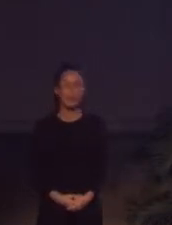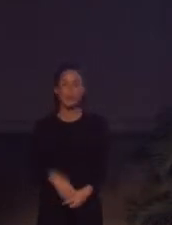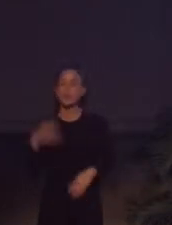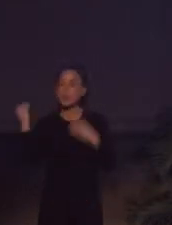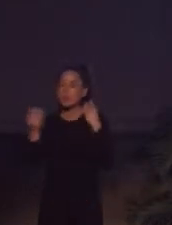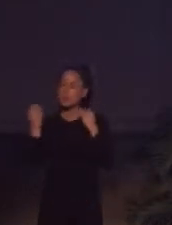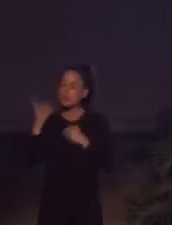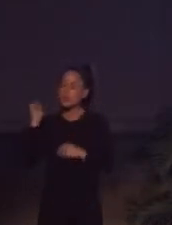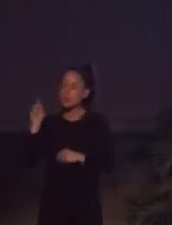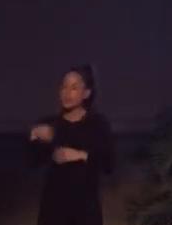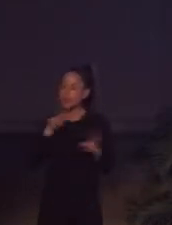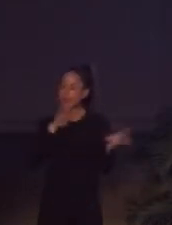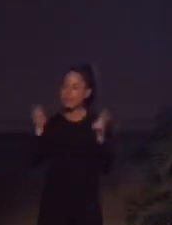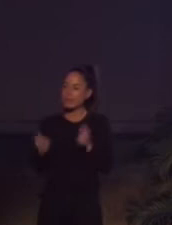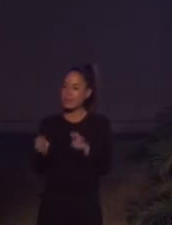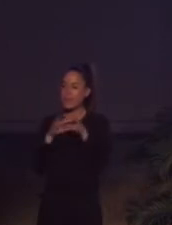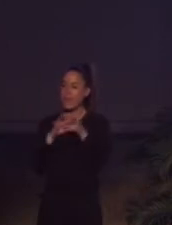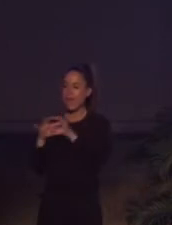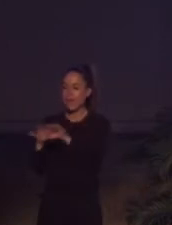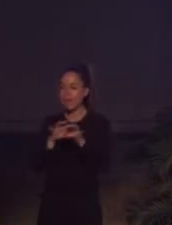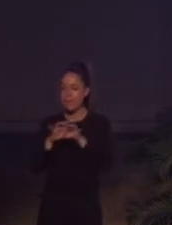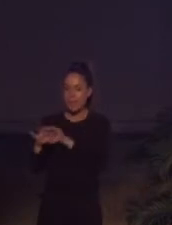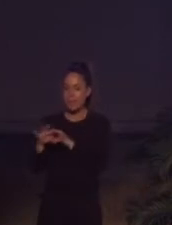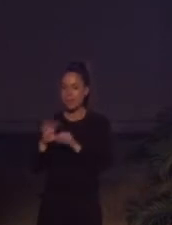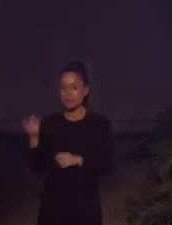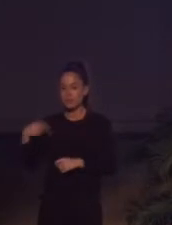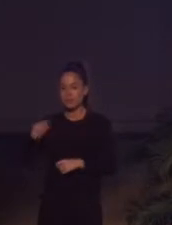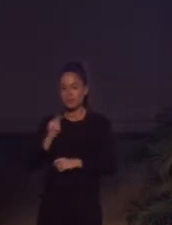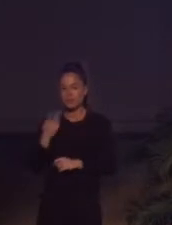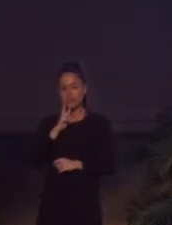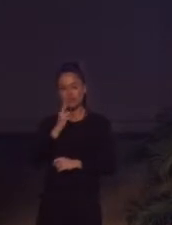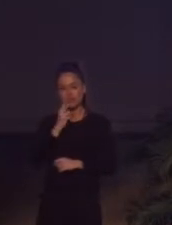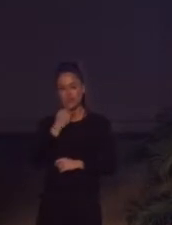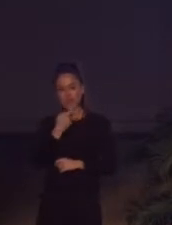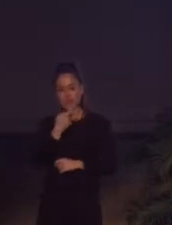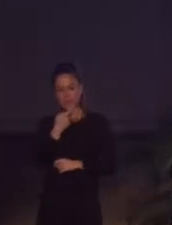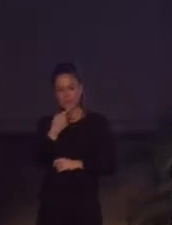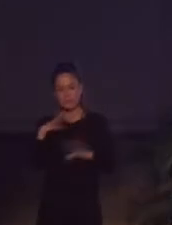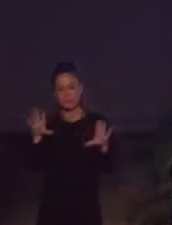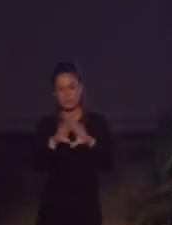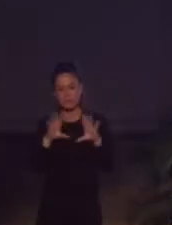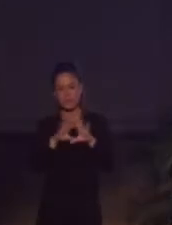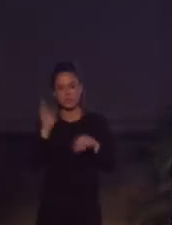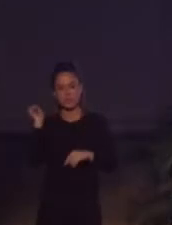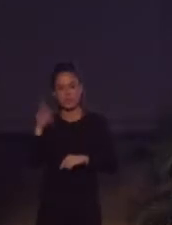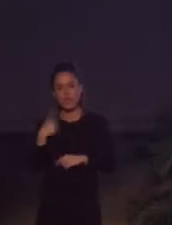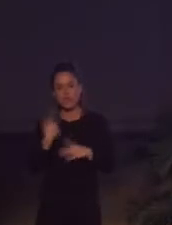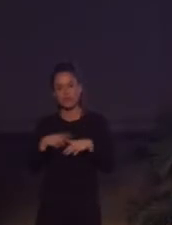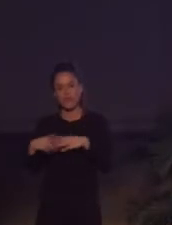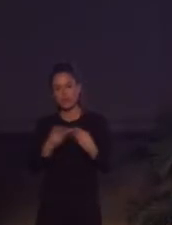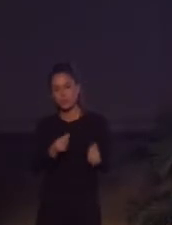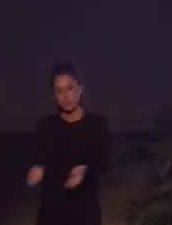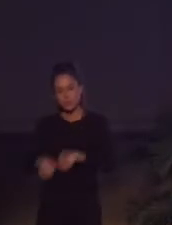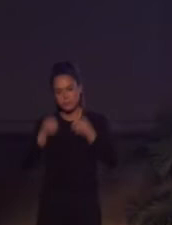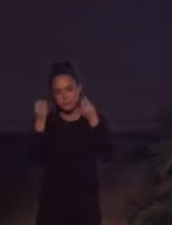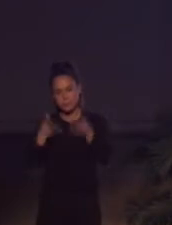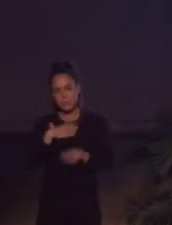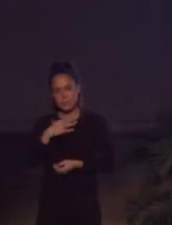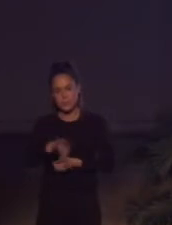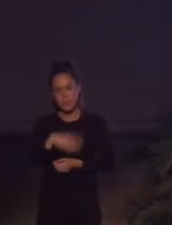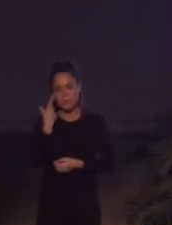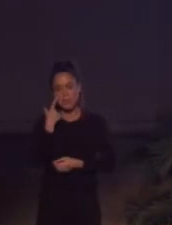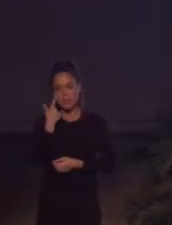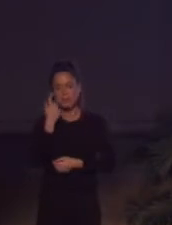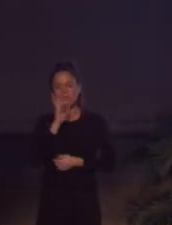sentido de hablar de alianzas, ¿no? El transfeminismo sí que tiene mucho que aportar, ¿no? Para hablar de cómo confluyen y cómo surgen